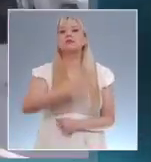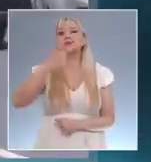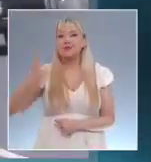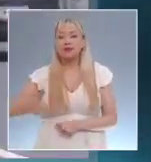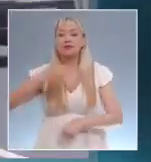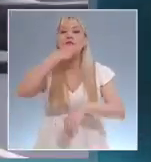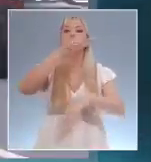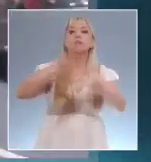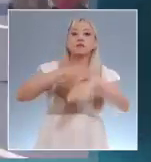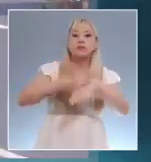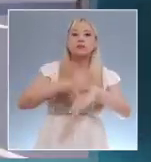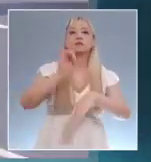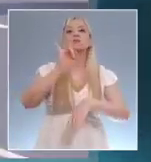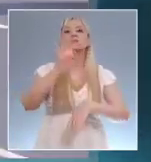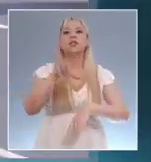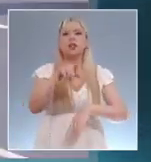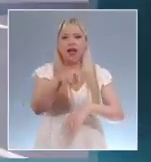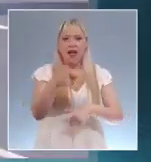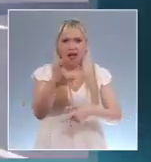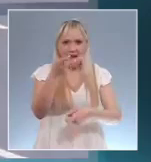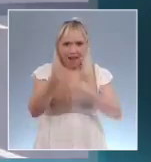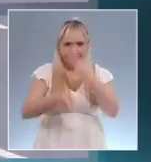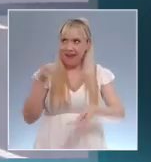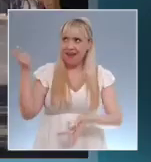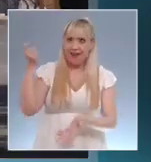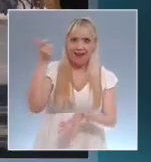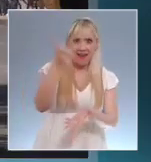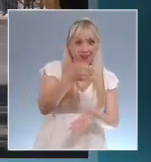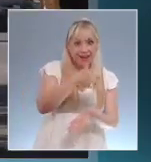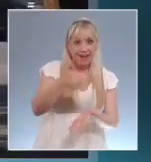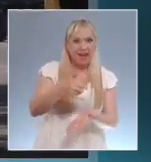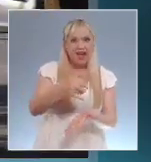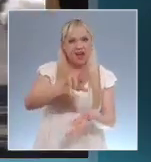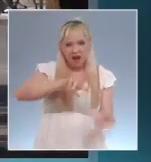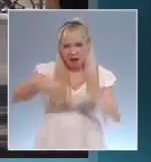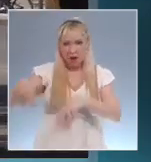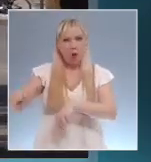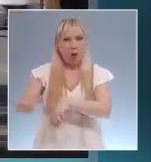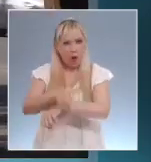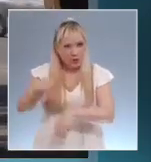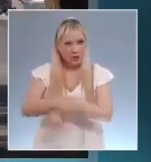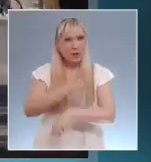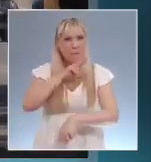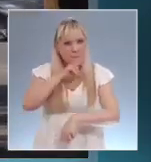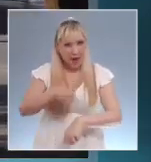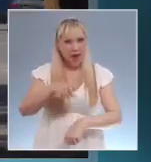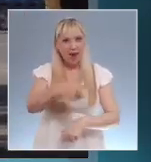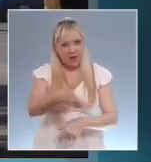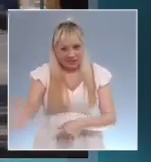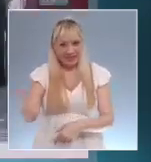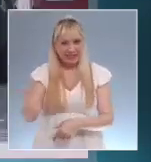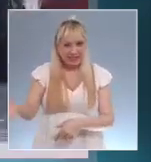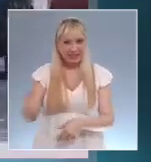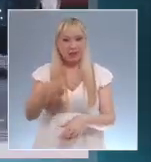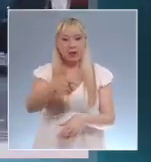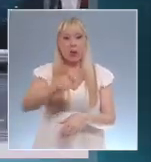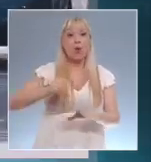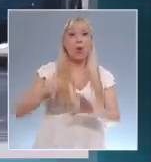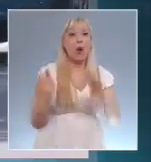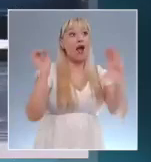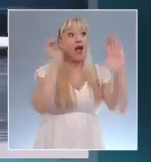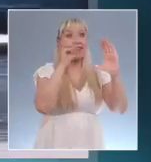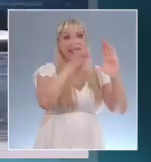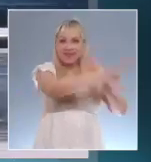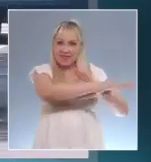o bien otorgarles en efectivo el monto que tienen ahorrado en la subcuenta de vivienda, se trata de un fraude, ya que no se